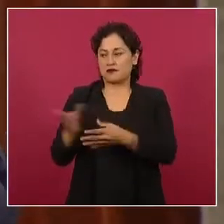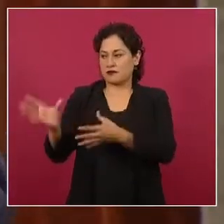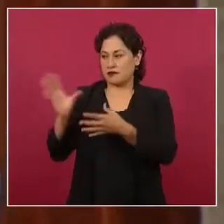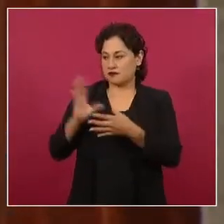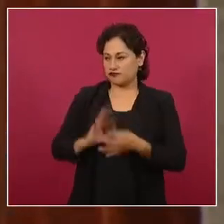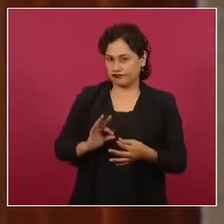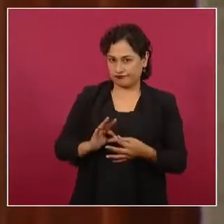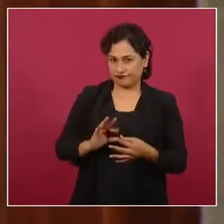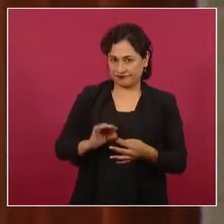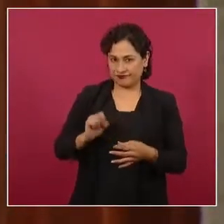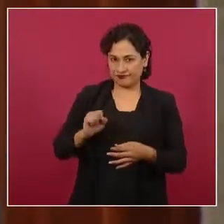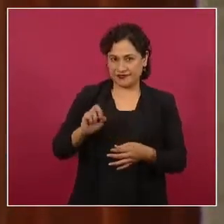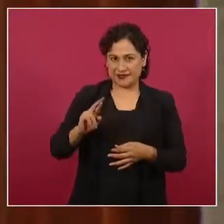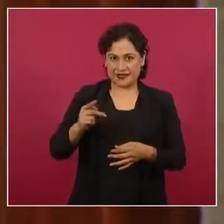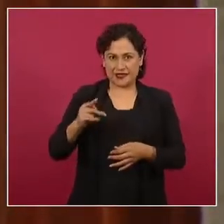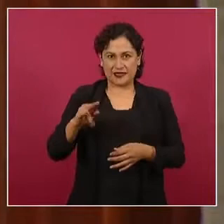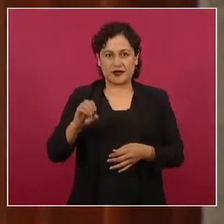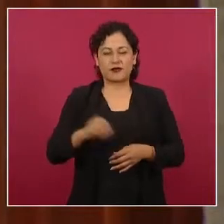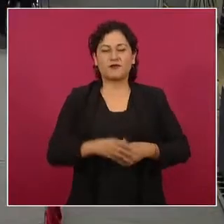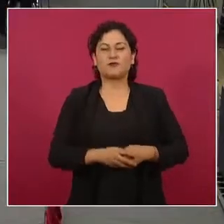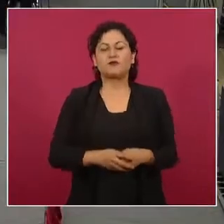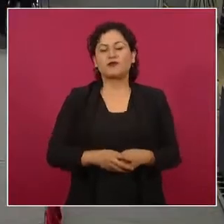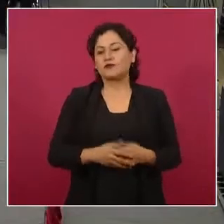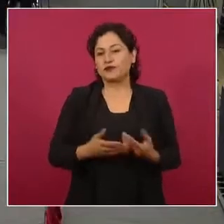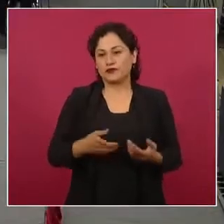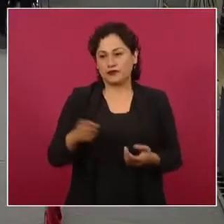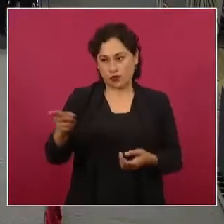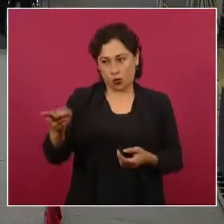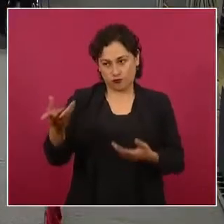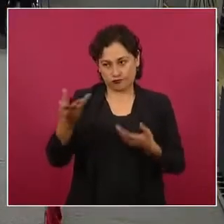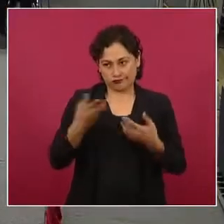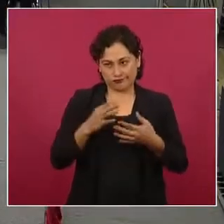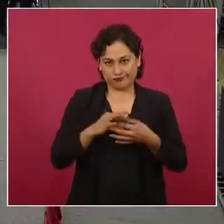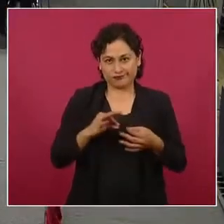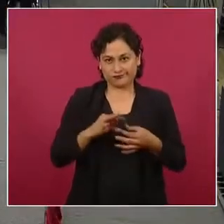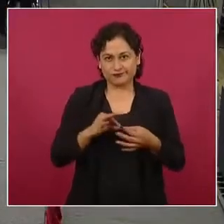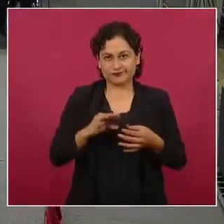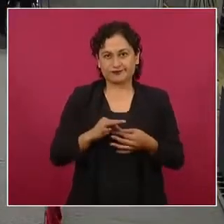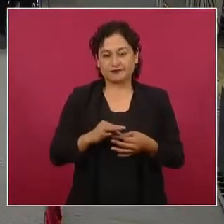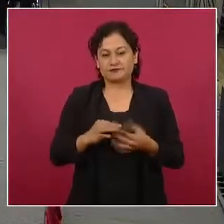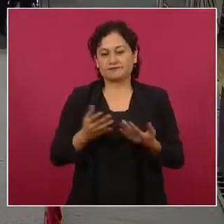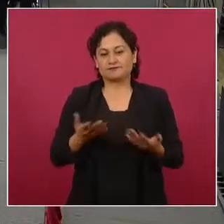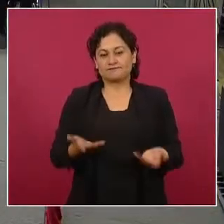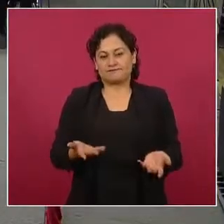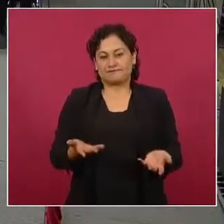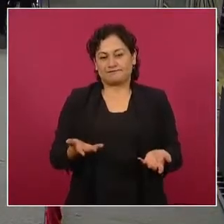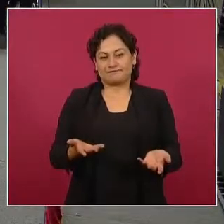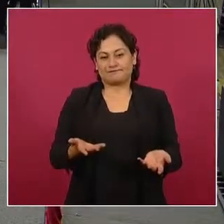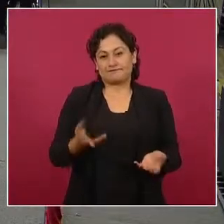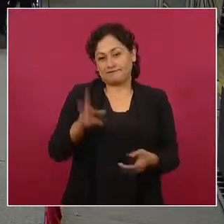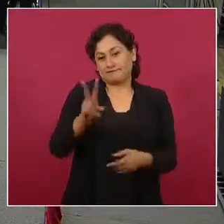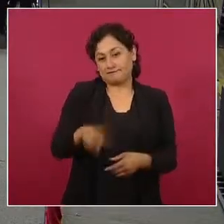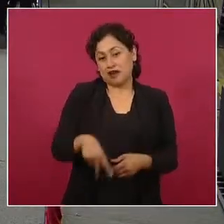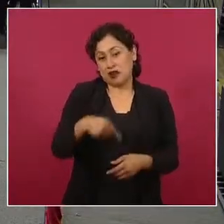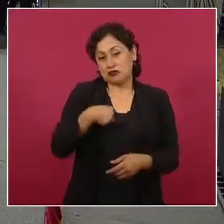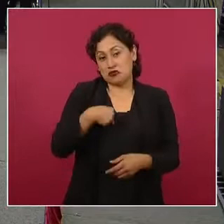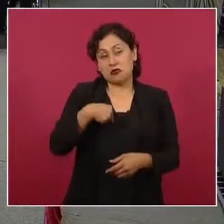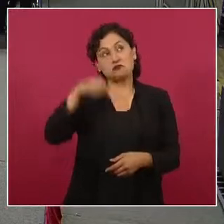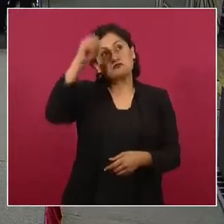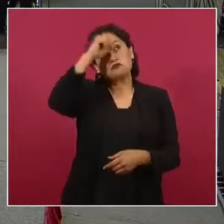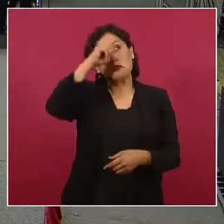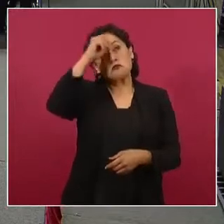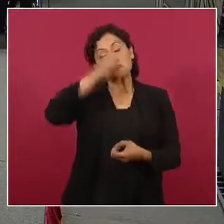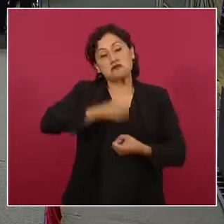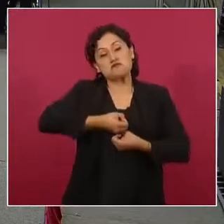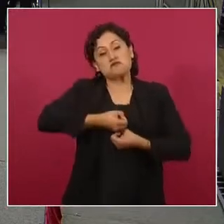legislador, eso lo platicaste, pero como yo siempre digo lo que pienso, mi pecho no es